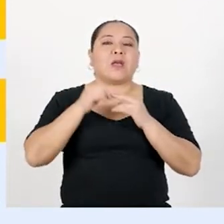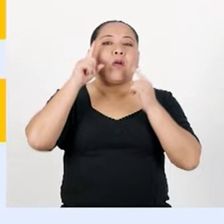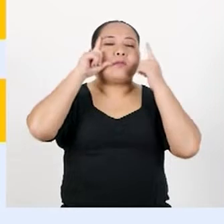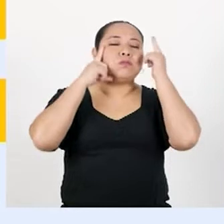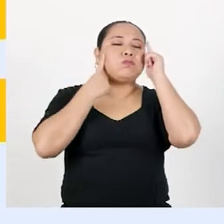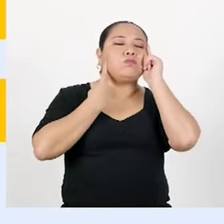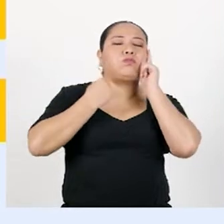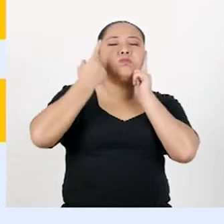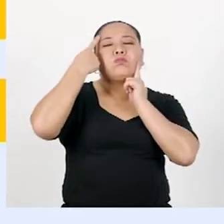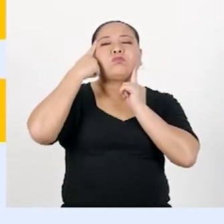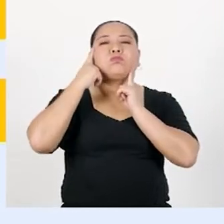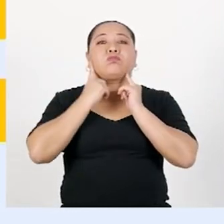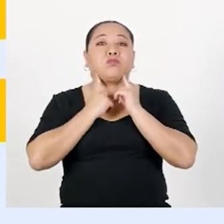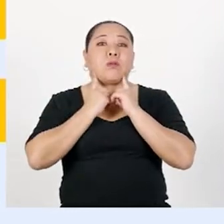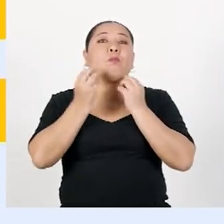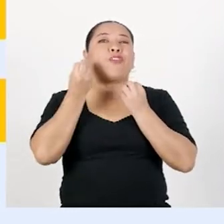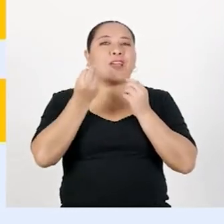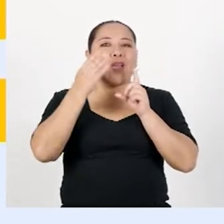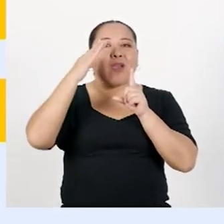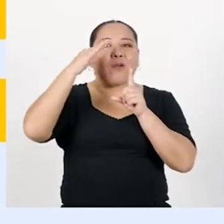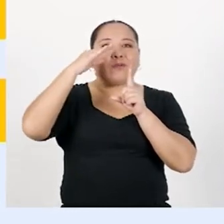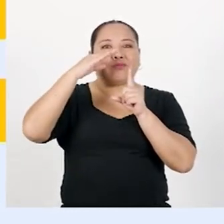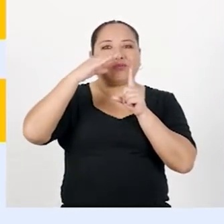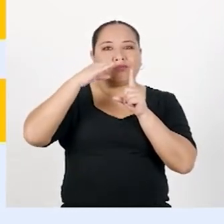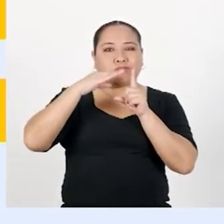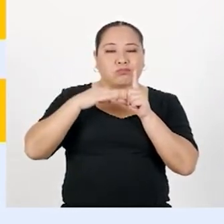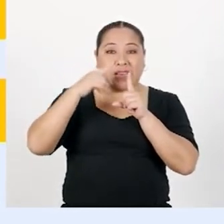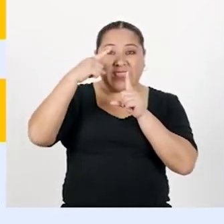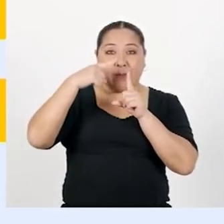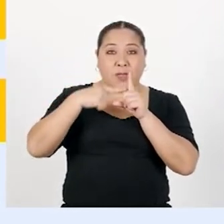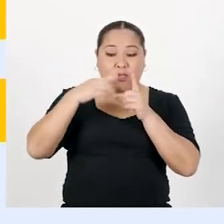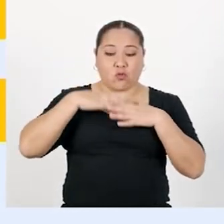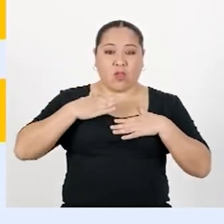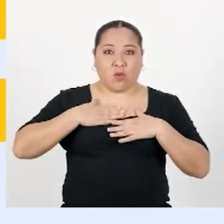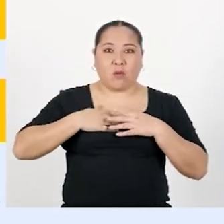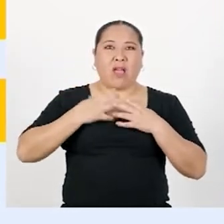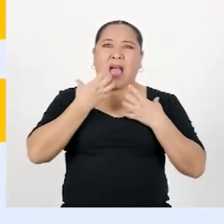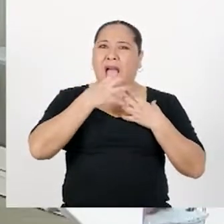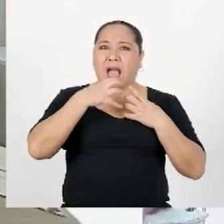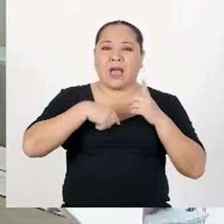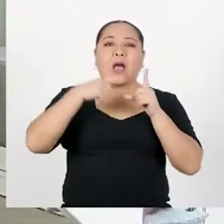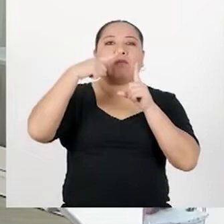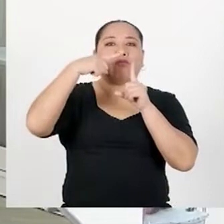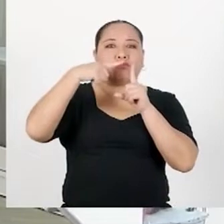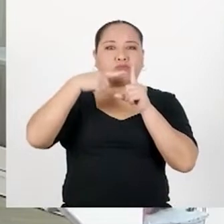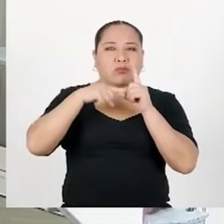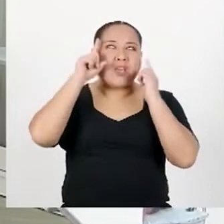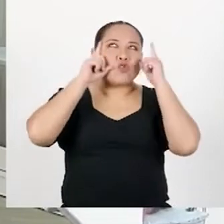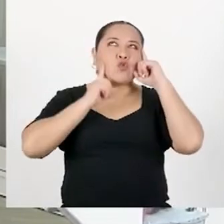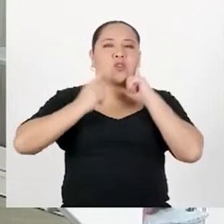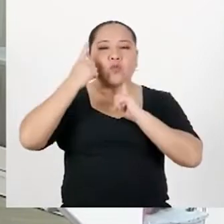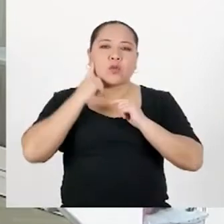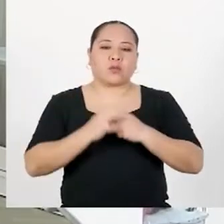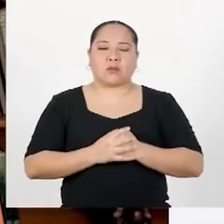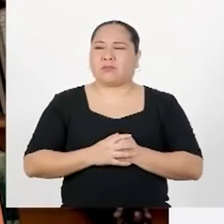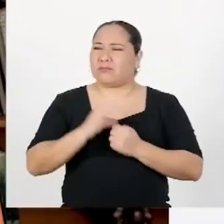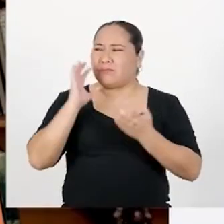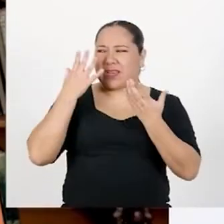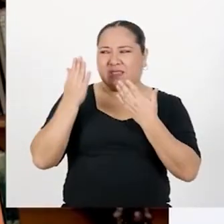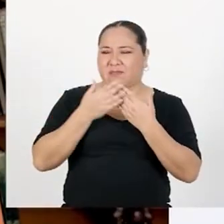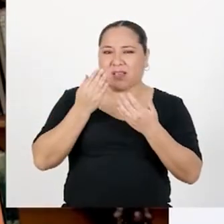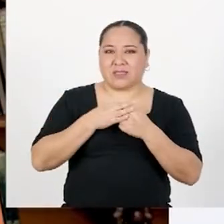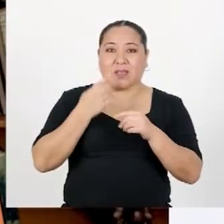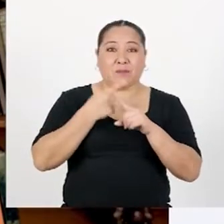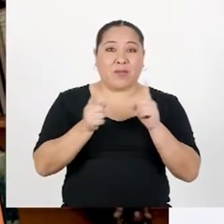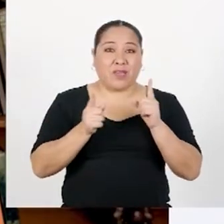glándulas sudoríparas a fin de reducir la temperatura del organismo. Pareciera sencillo. Pero